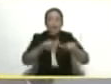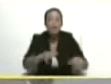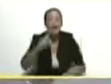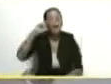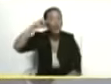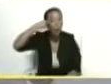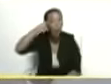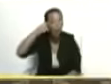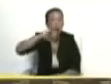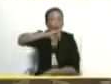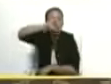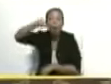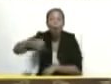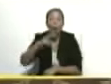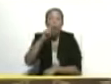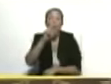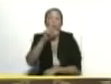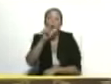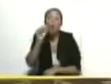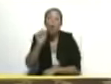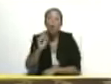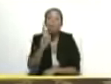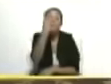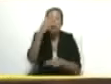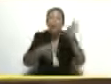Recuerdo, era Julio Borges,